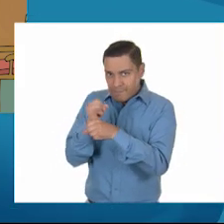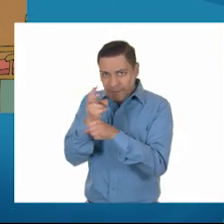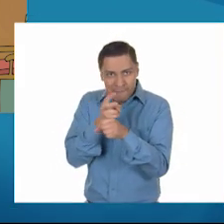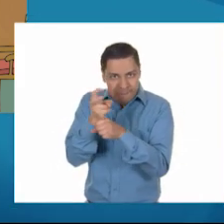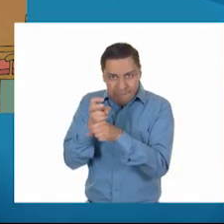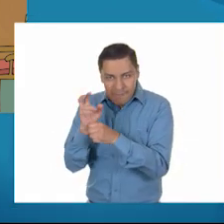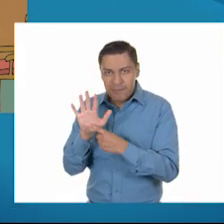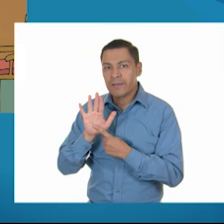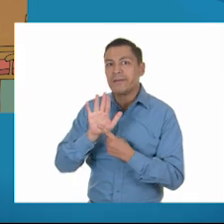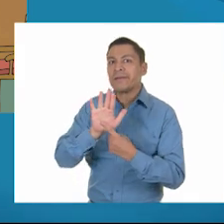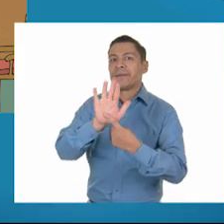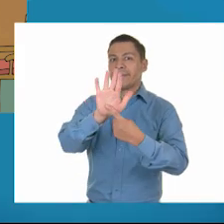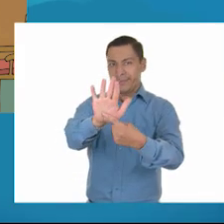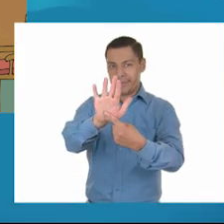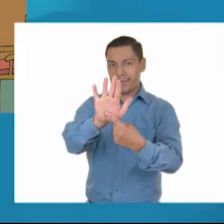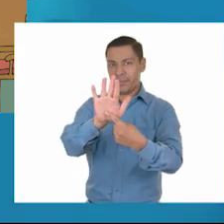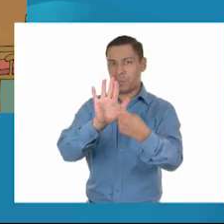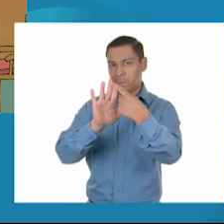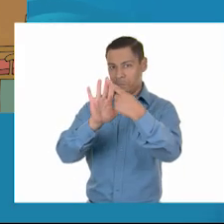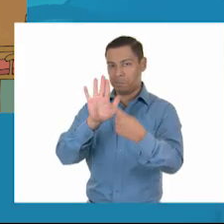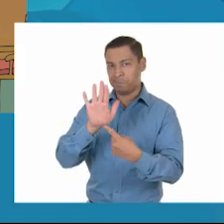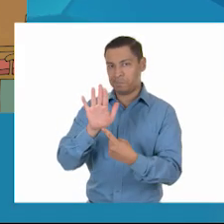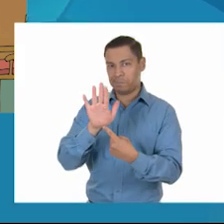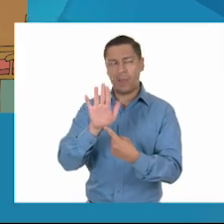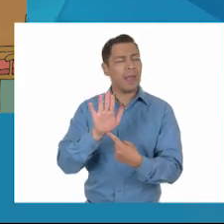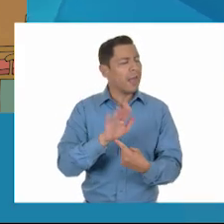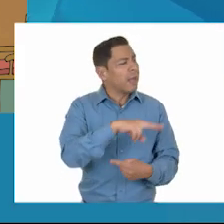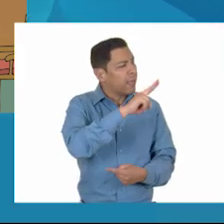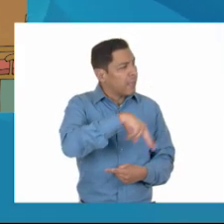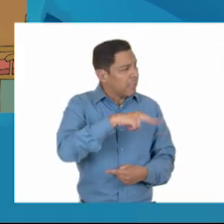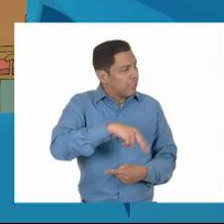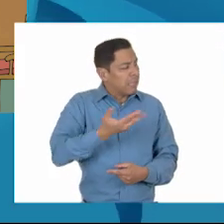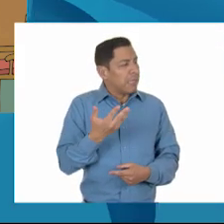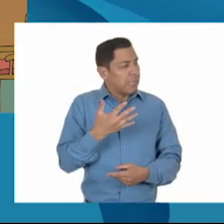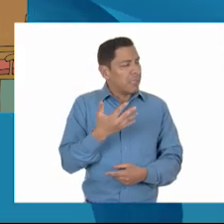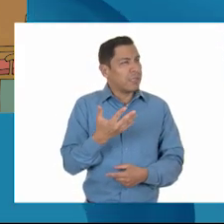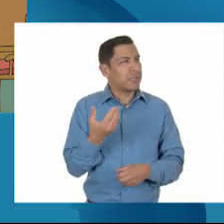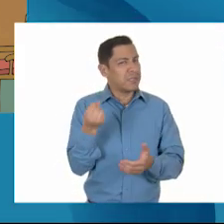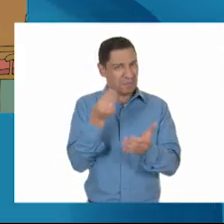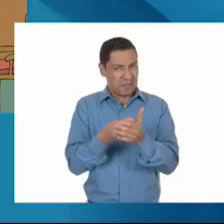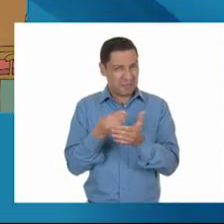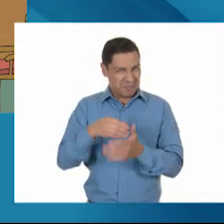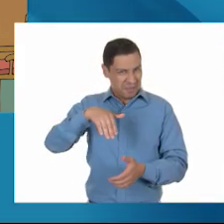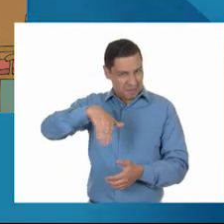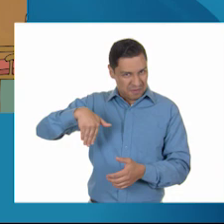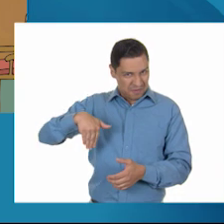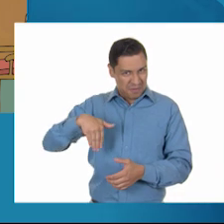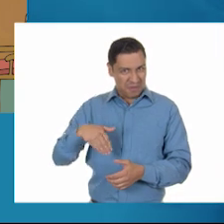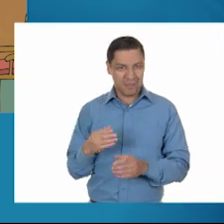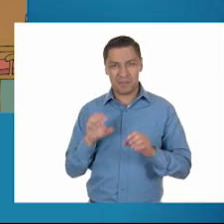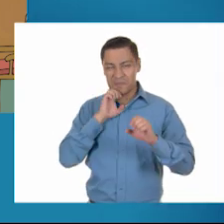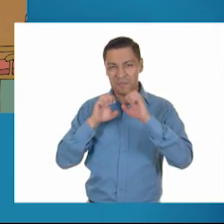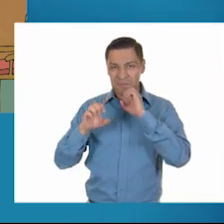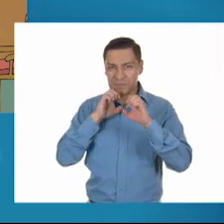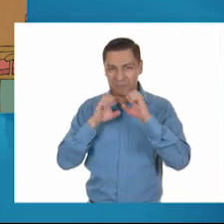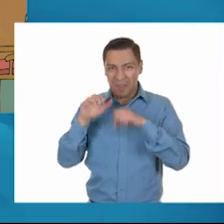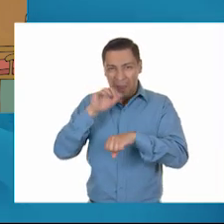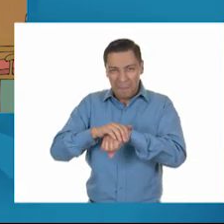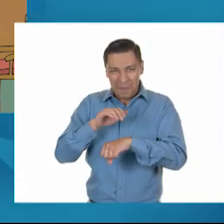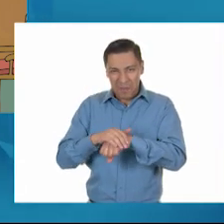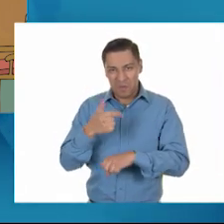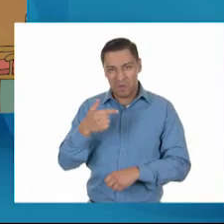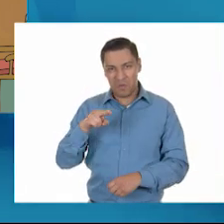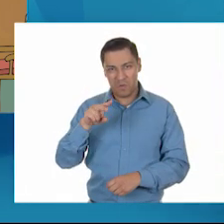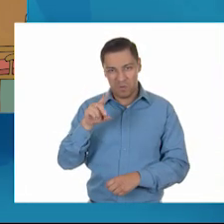sí. La clase pasada entrevistamos a don Procopio. Él es el papá de mi amiga Gudelia y es